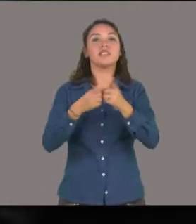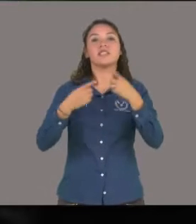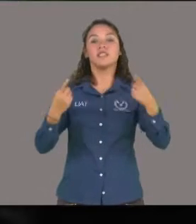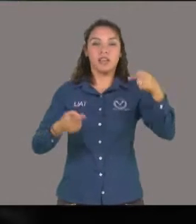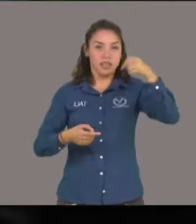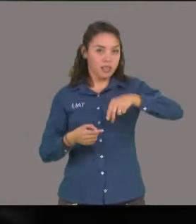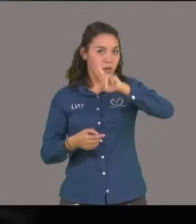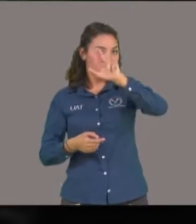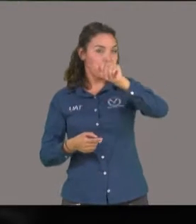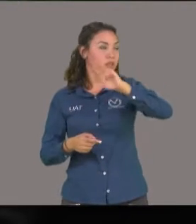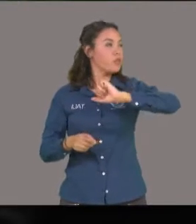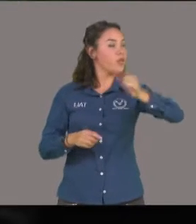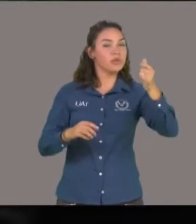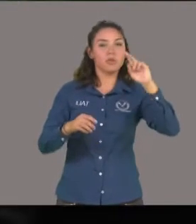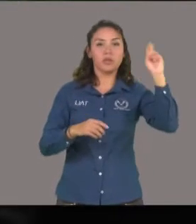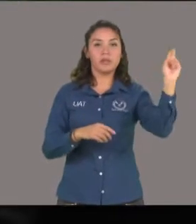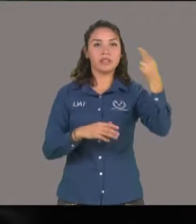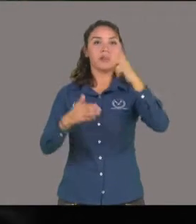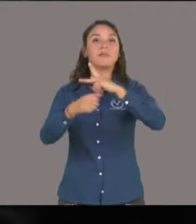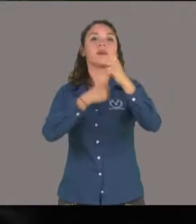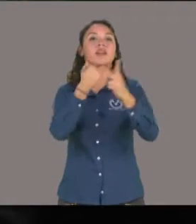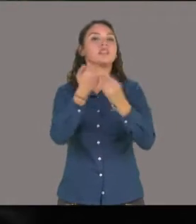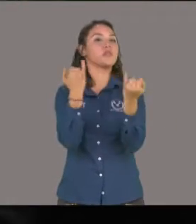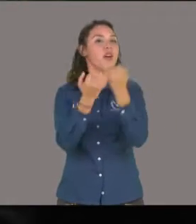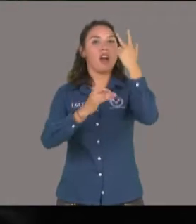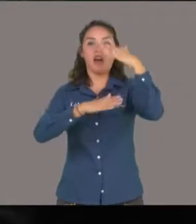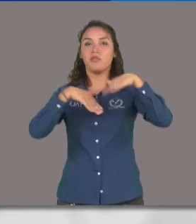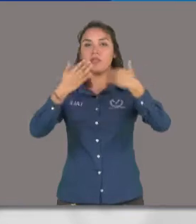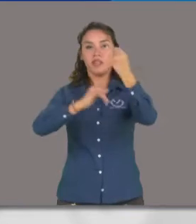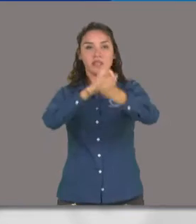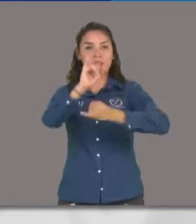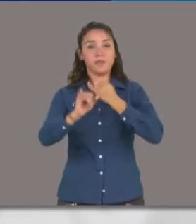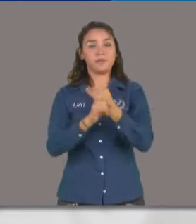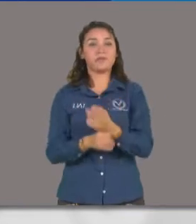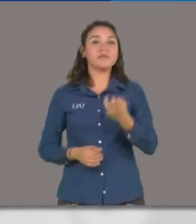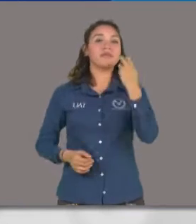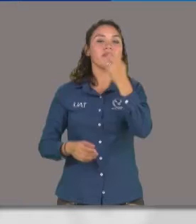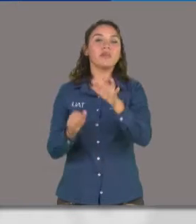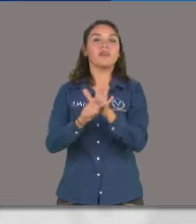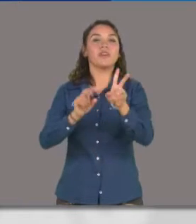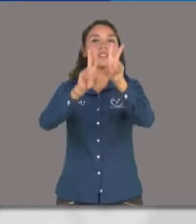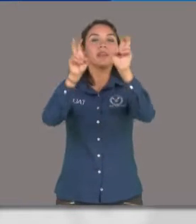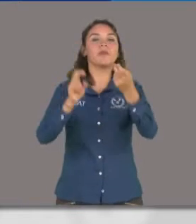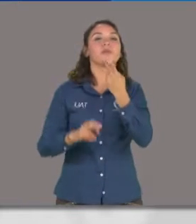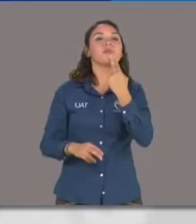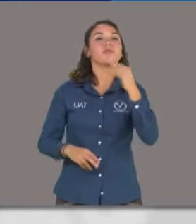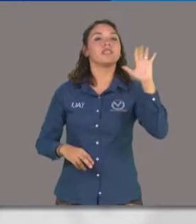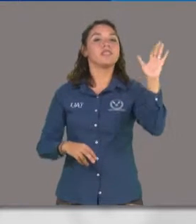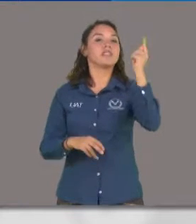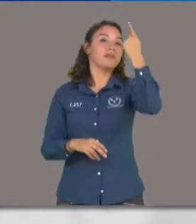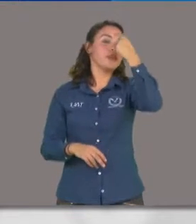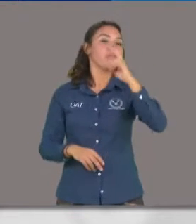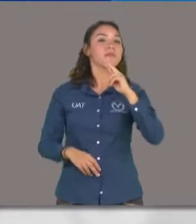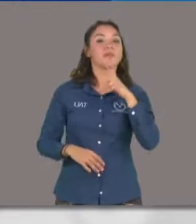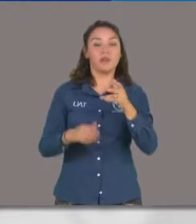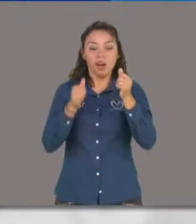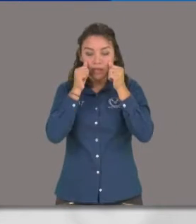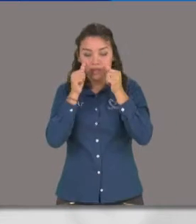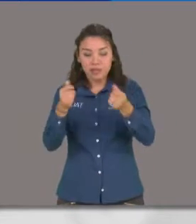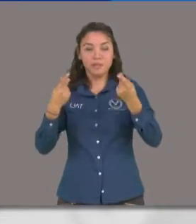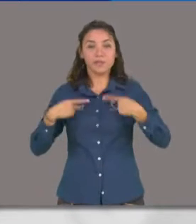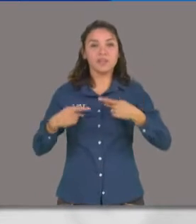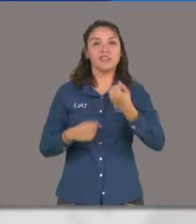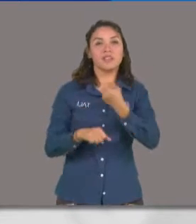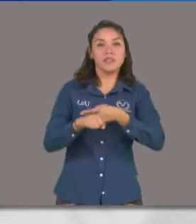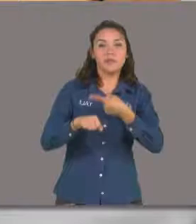desarrollan tanto en la UAD como en otras universidades del país y el extranjero. Entre estos, los temas del uso de la tecnología para mejorar la atención a